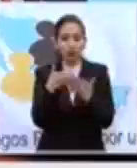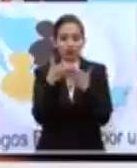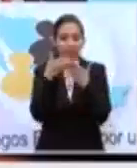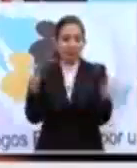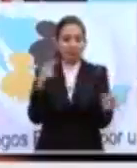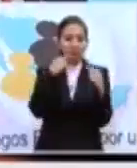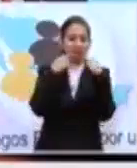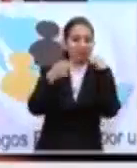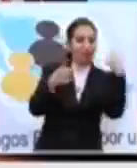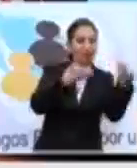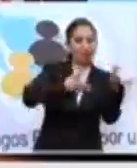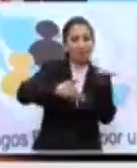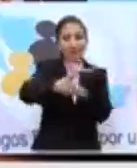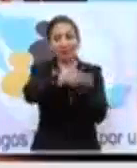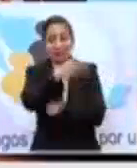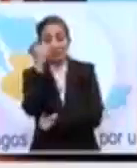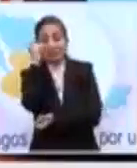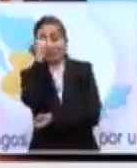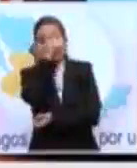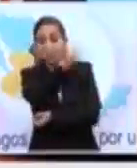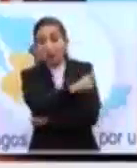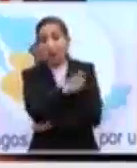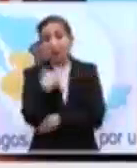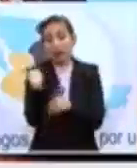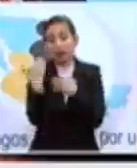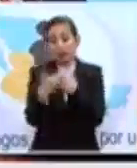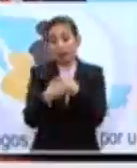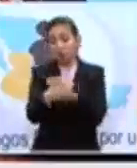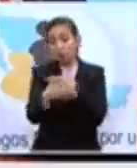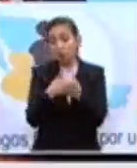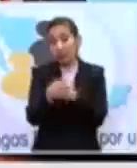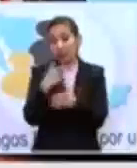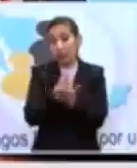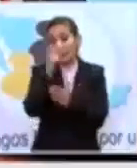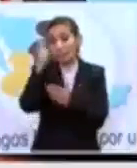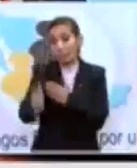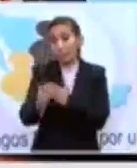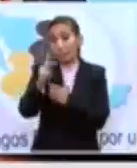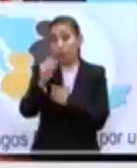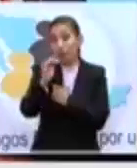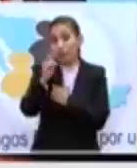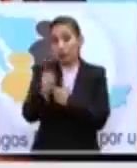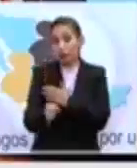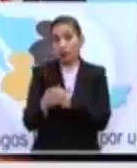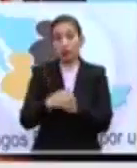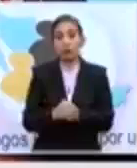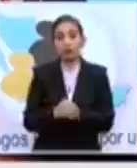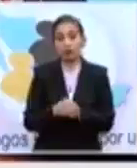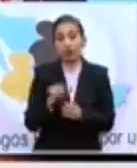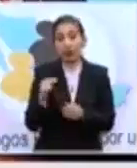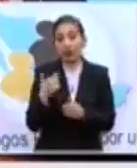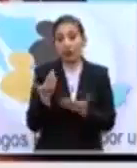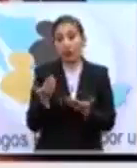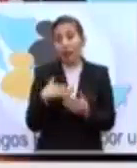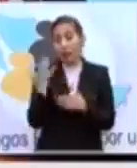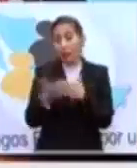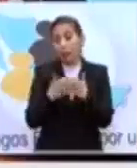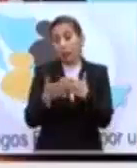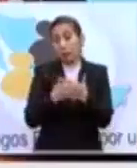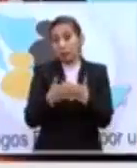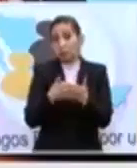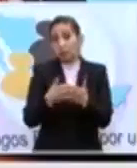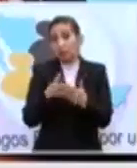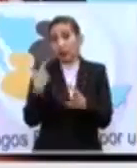abierto a debate lo que nos cuesta en el largo plazo esta pensión que va a venir